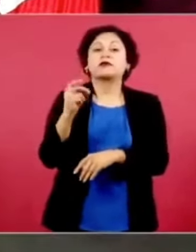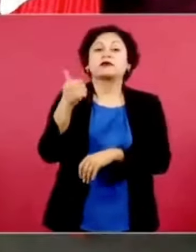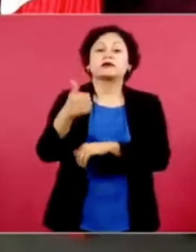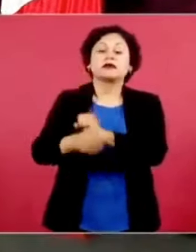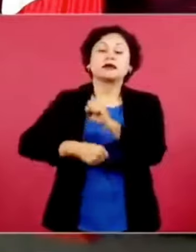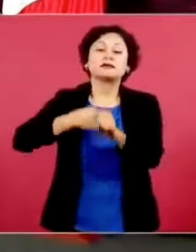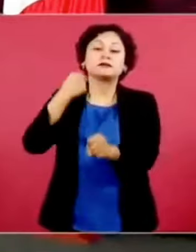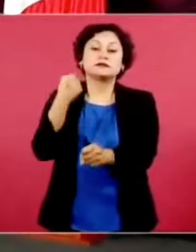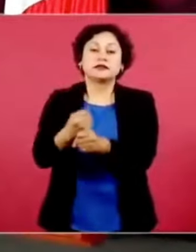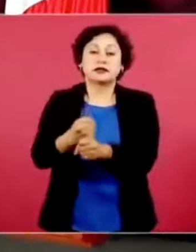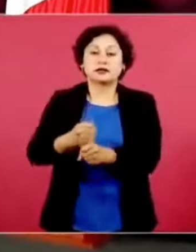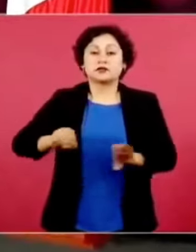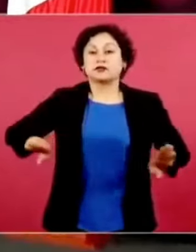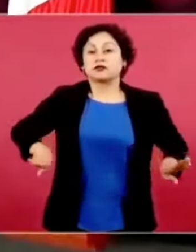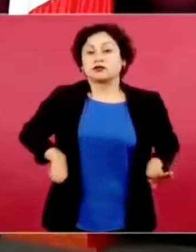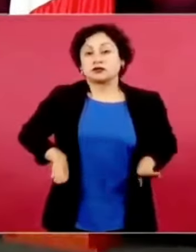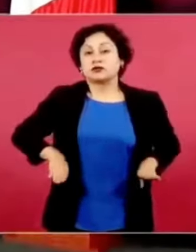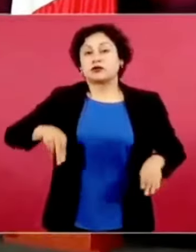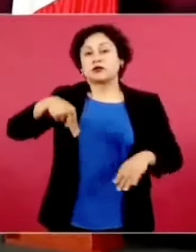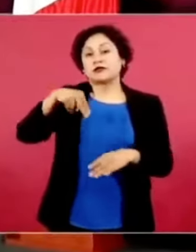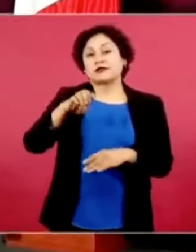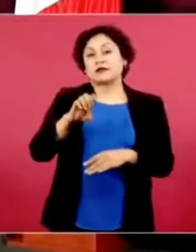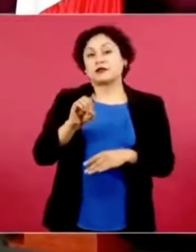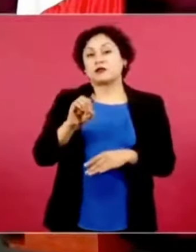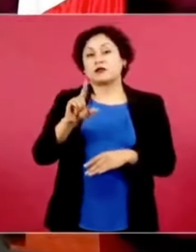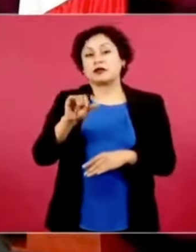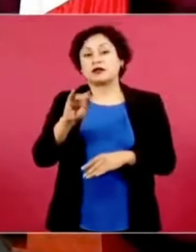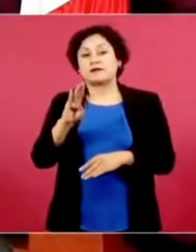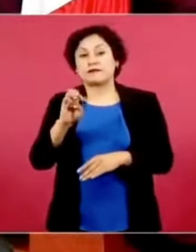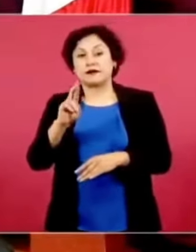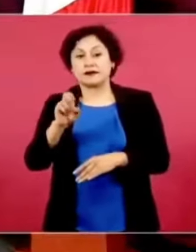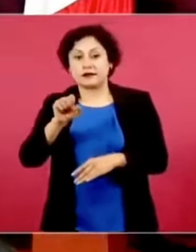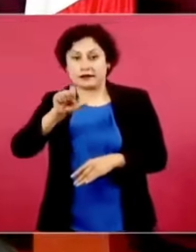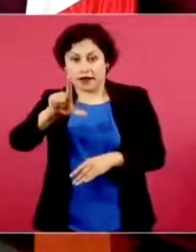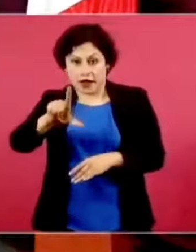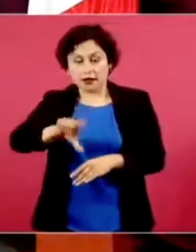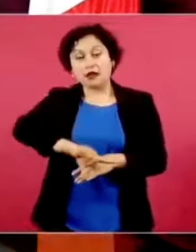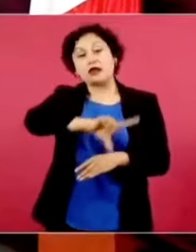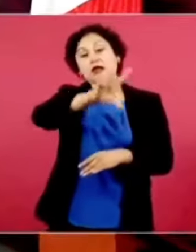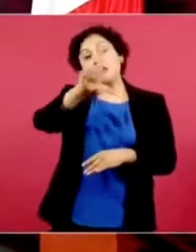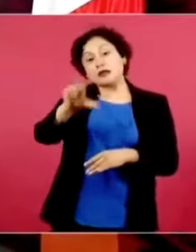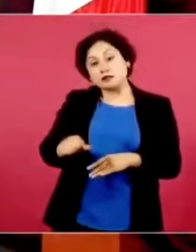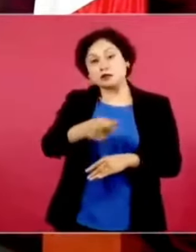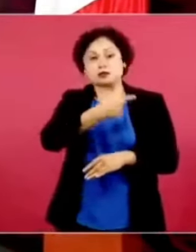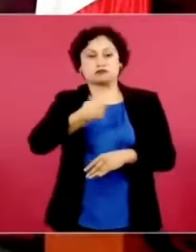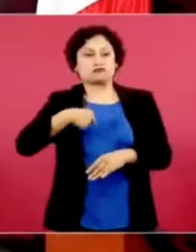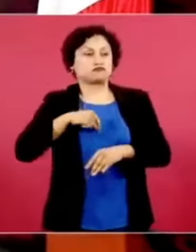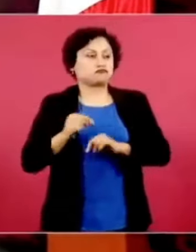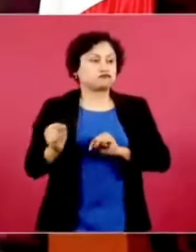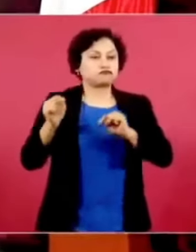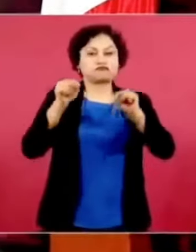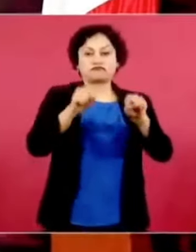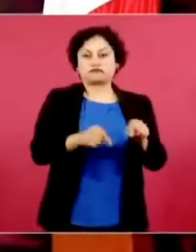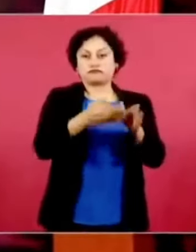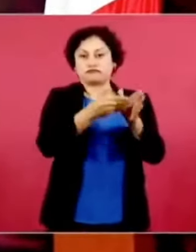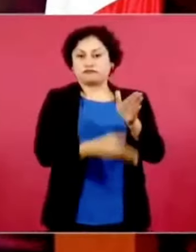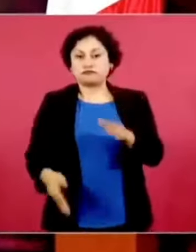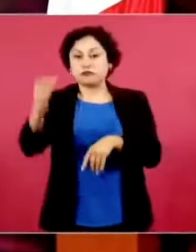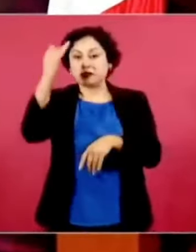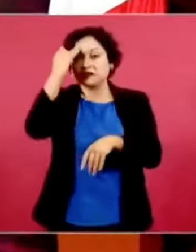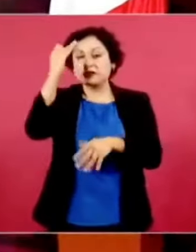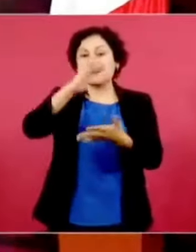significa lo nuestro, la transformación? Eso sí, ese sería el